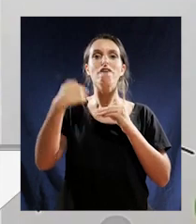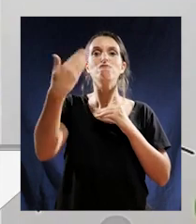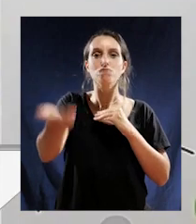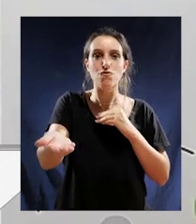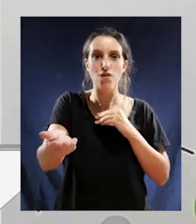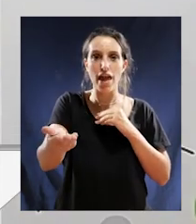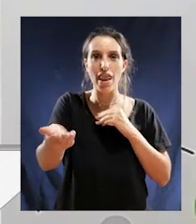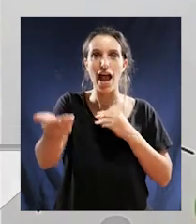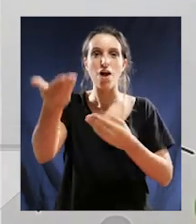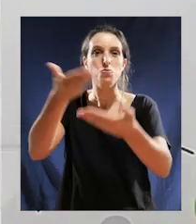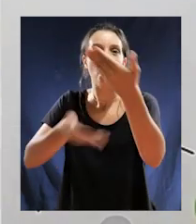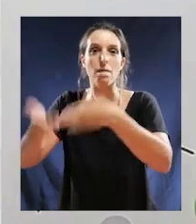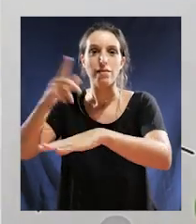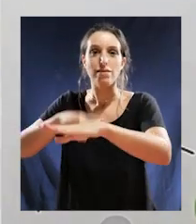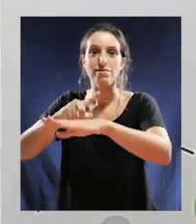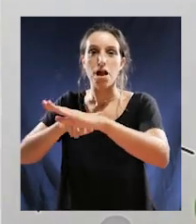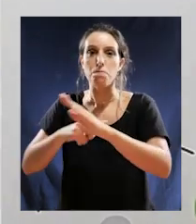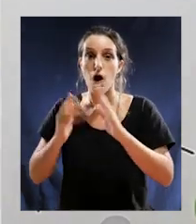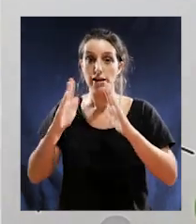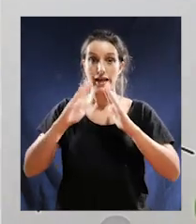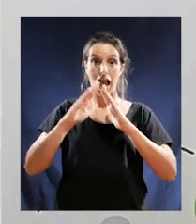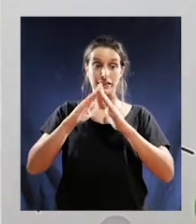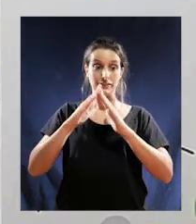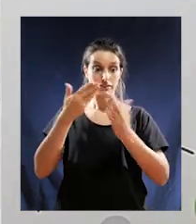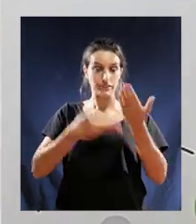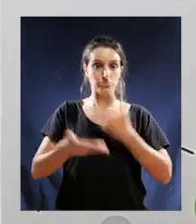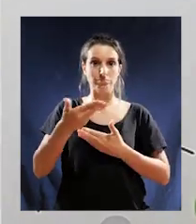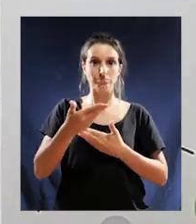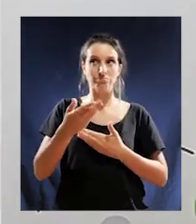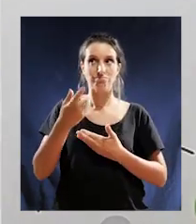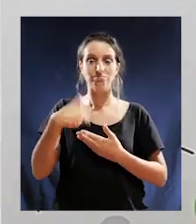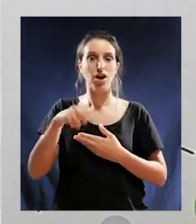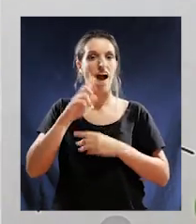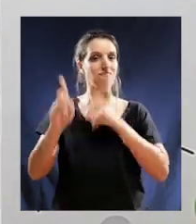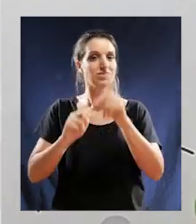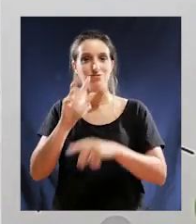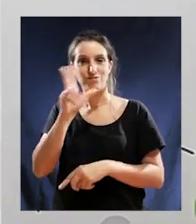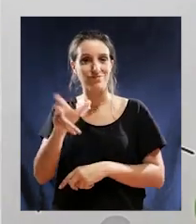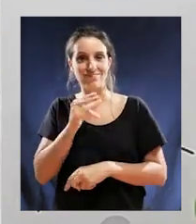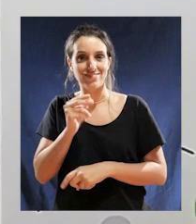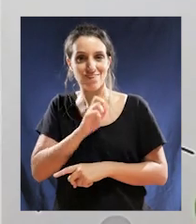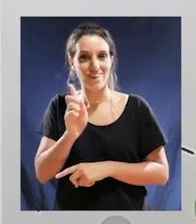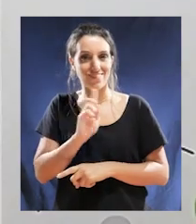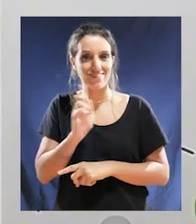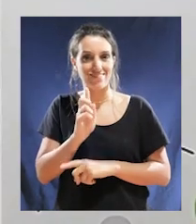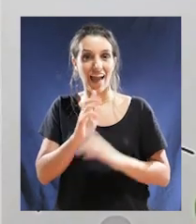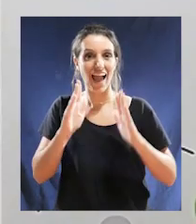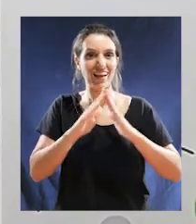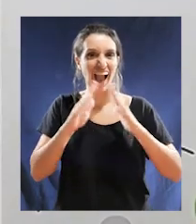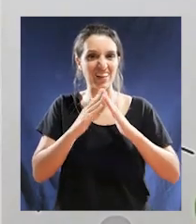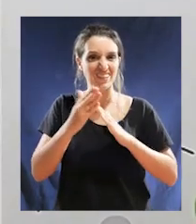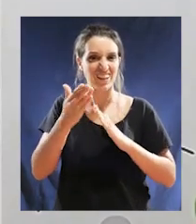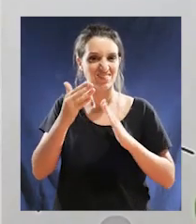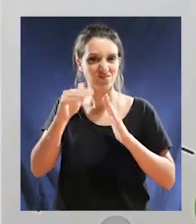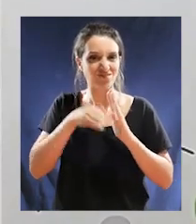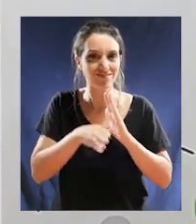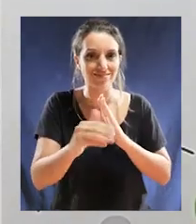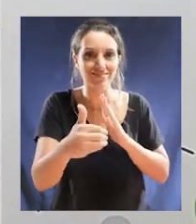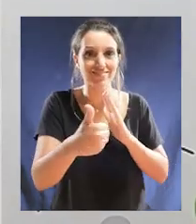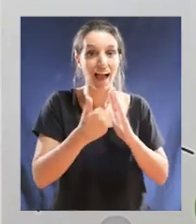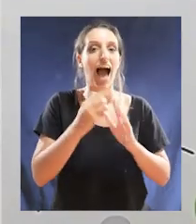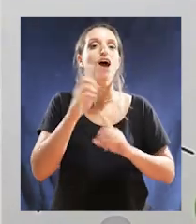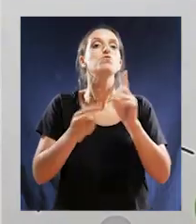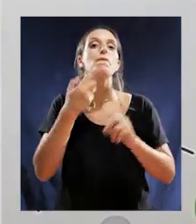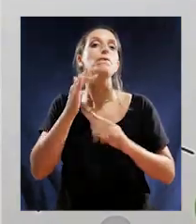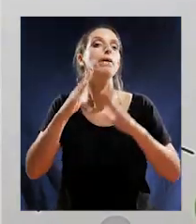afuera con el tiempo el adentro de lo propio de nuestras vidas y que todos abran algunos más caseros otros